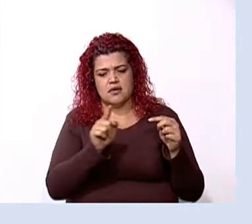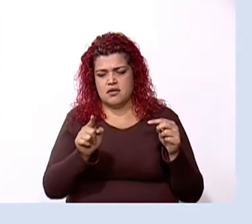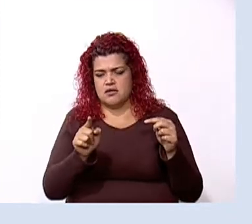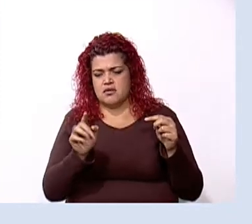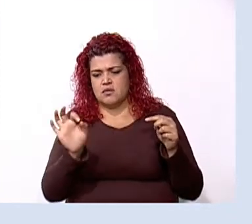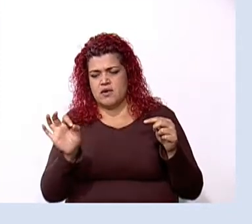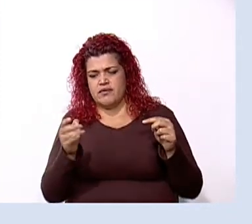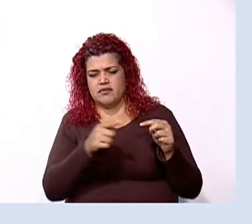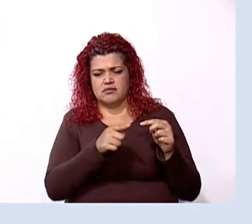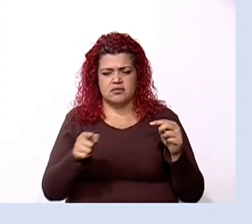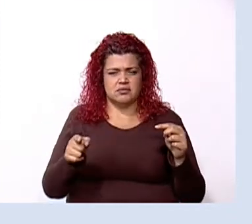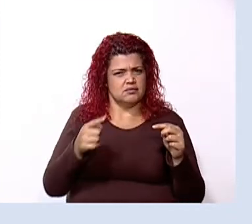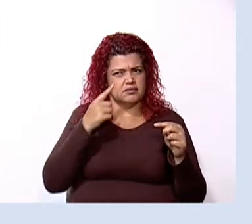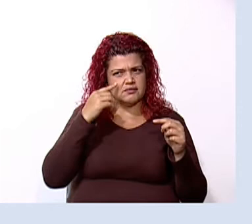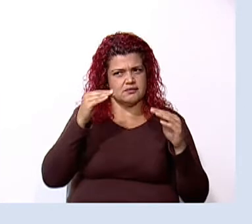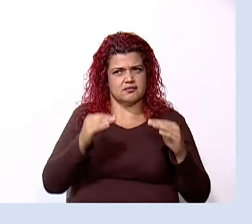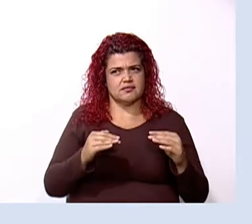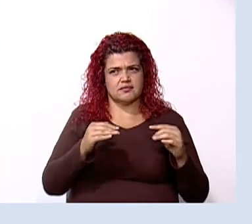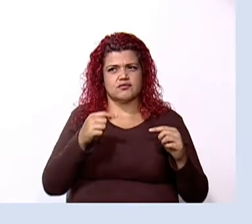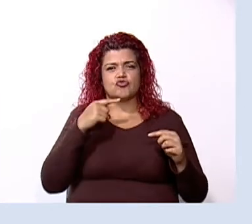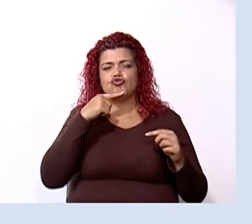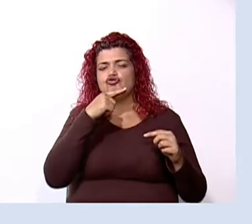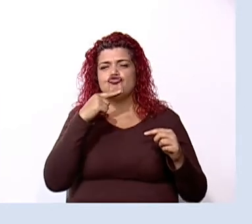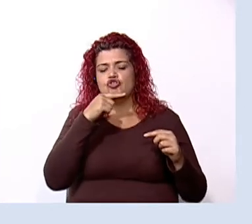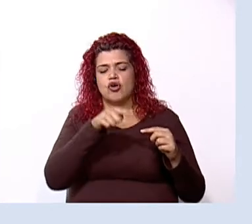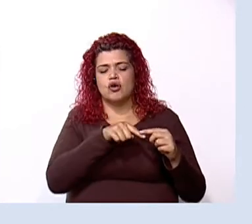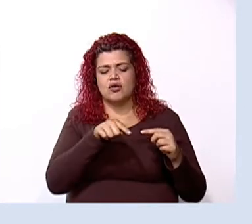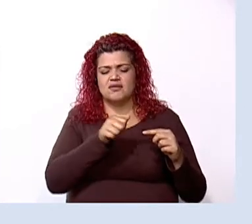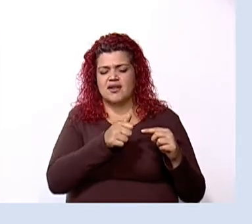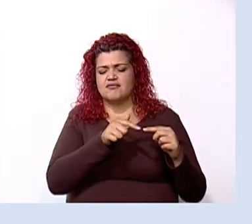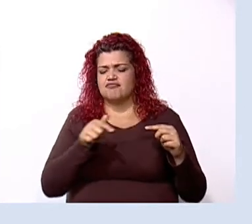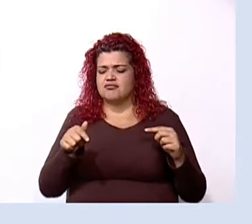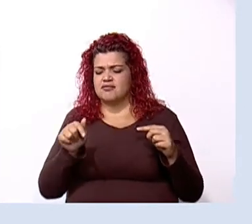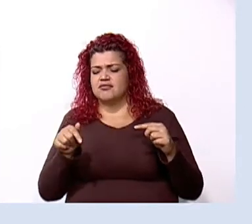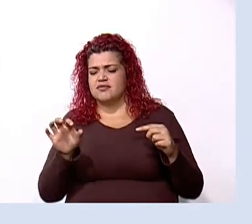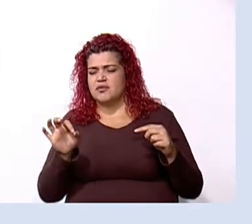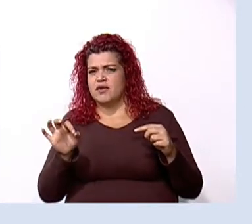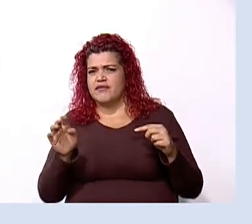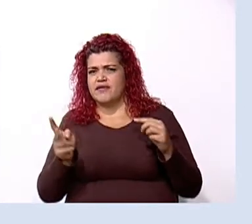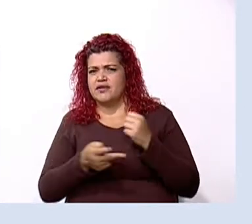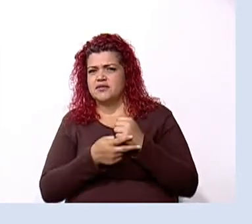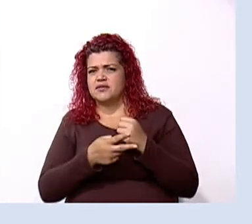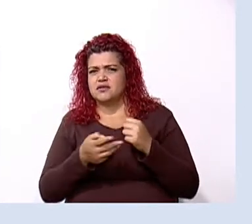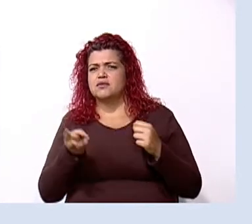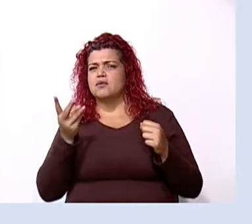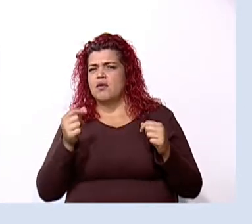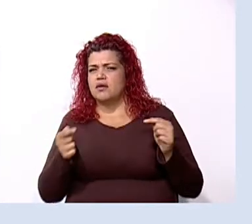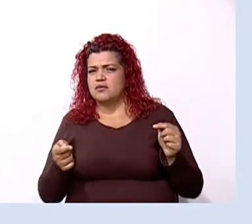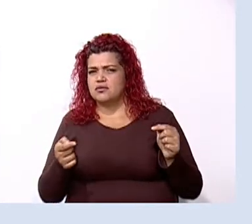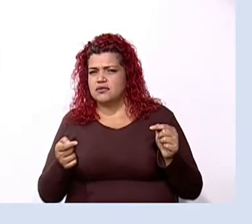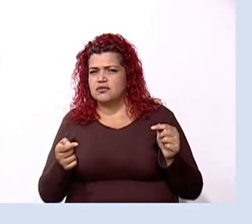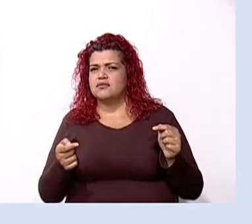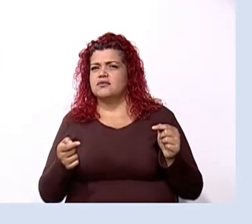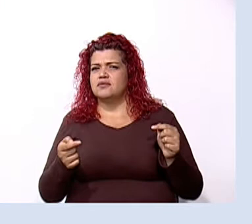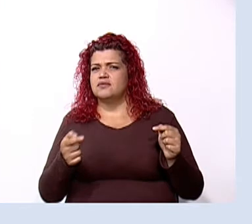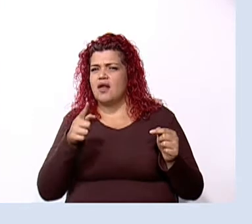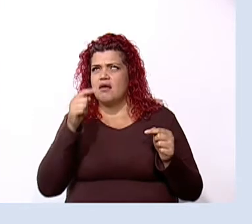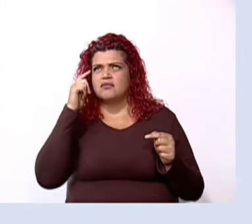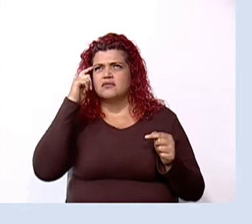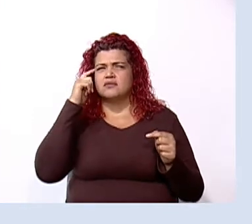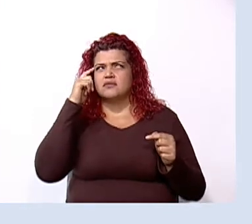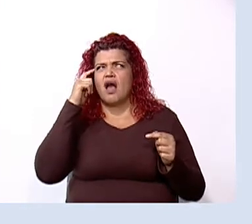Muy bien, veamos a ver en el color rojo, ¿cuántos puntos obtuvo? ¿Lo van haciendo en sus